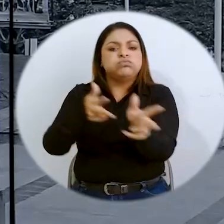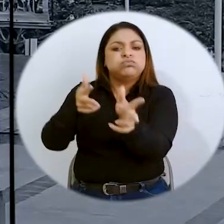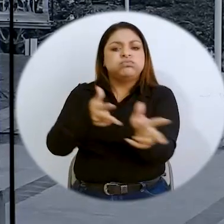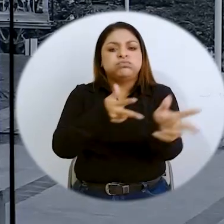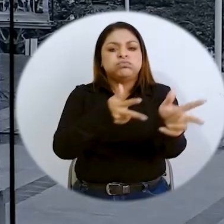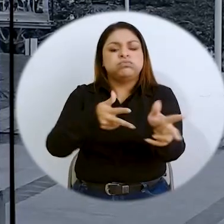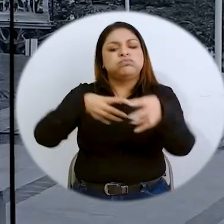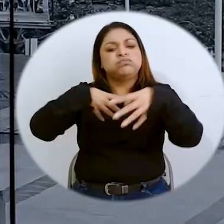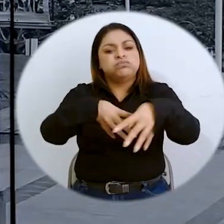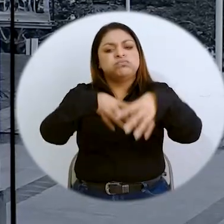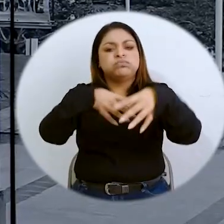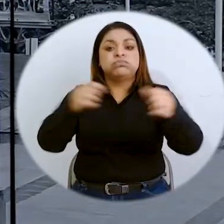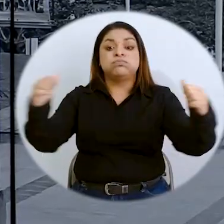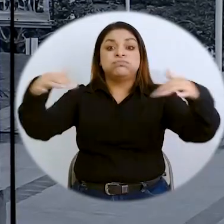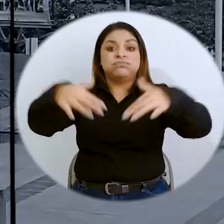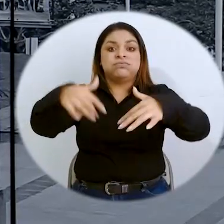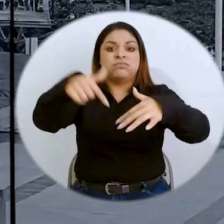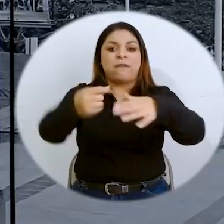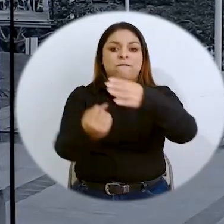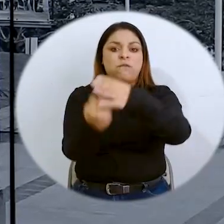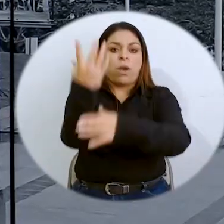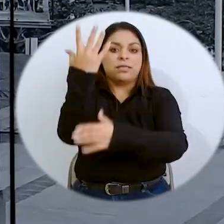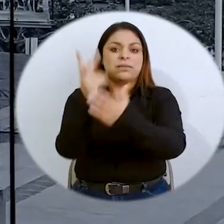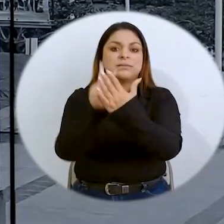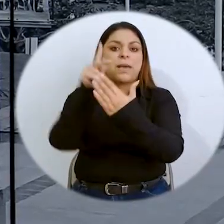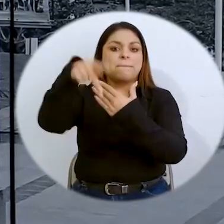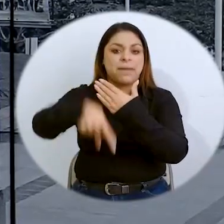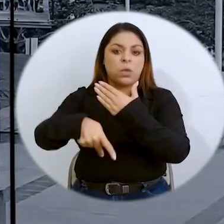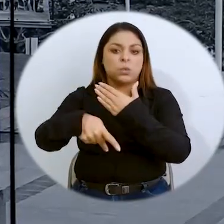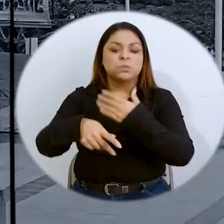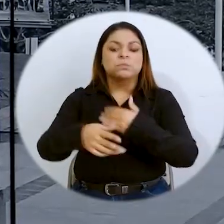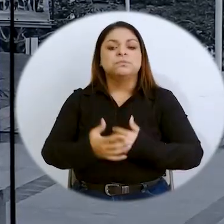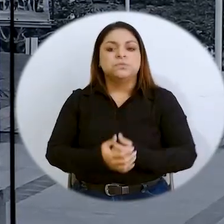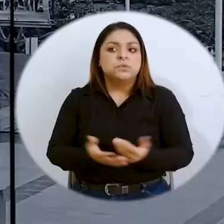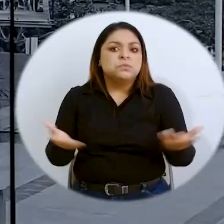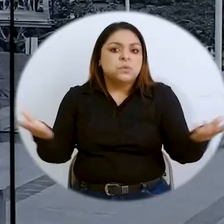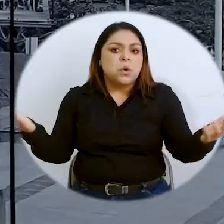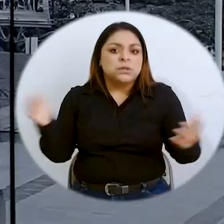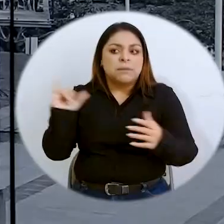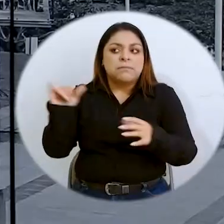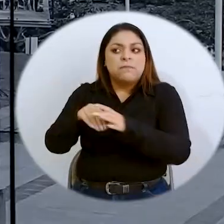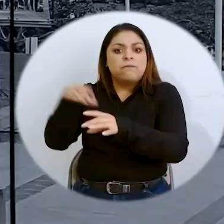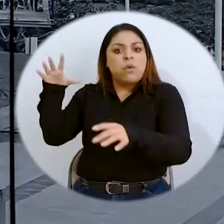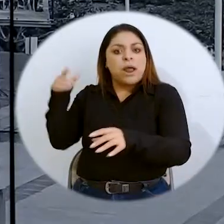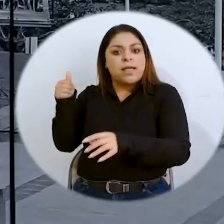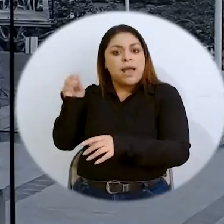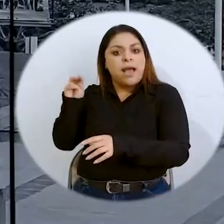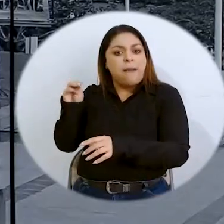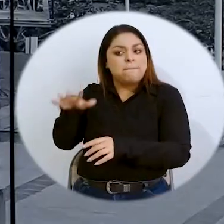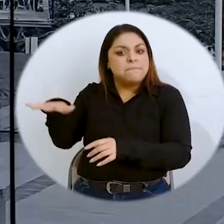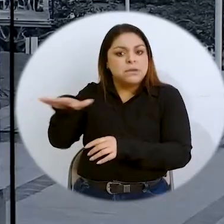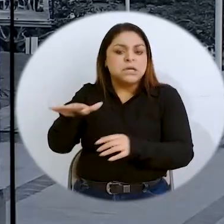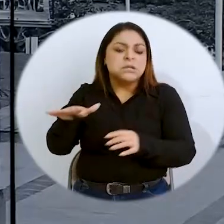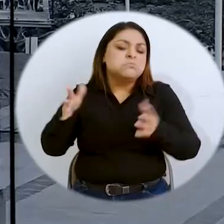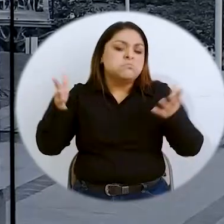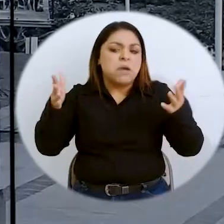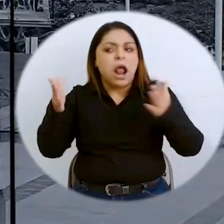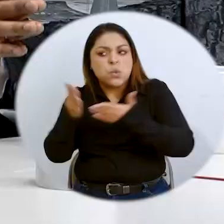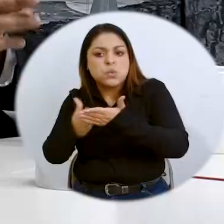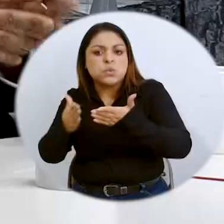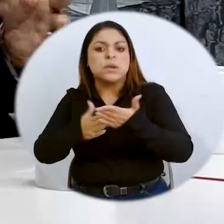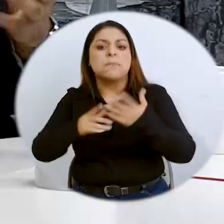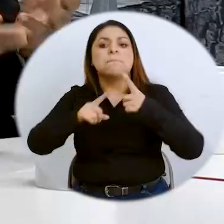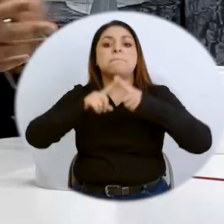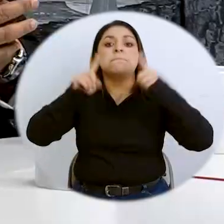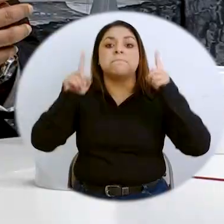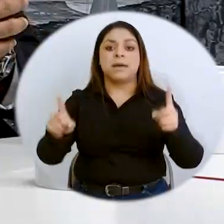en la Fuente de la Hispanidad. Bueno, también lo vi en algunas localidades fuera de la GAM, tal vez no podemos decir que fue generalizado,